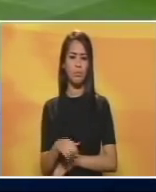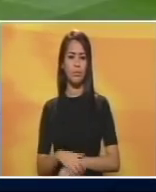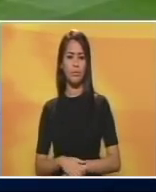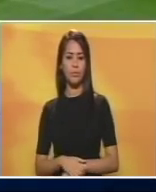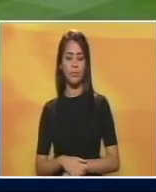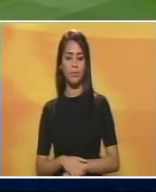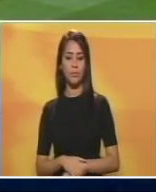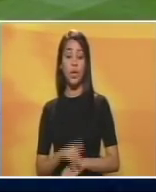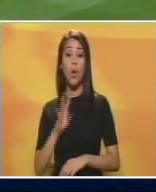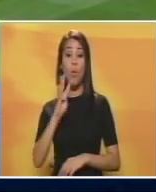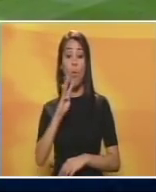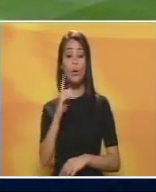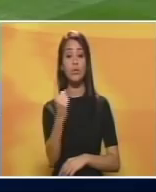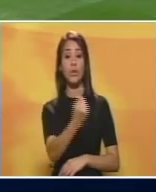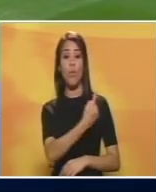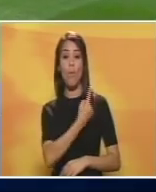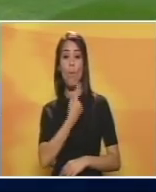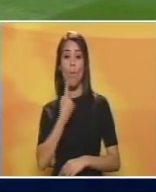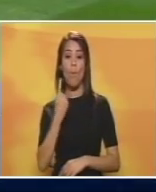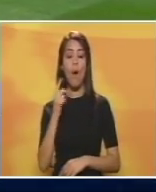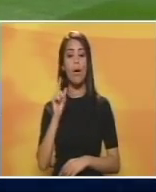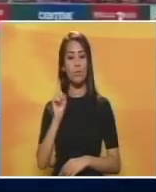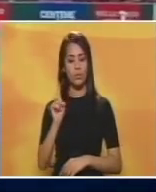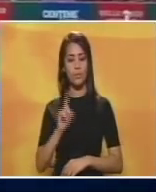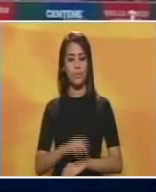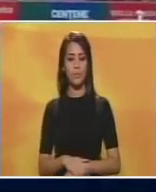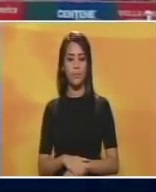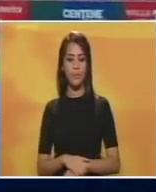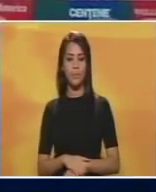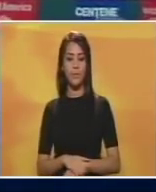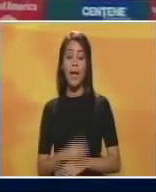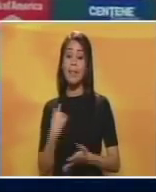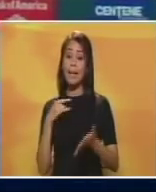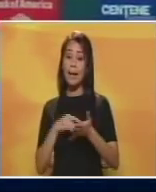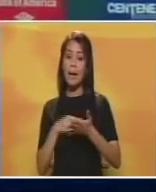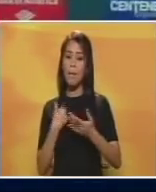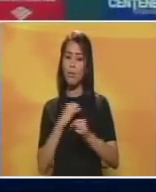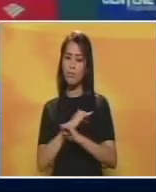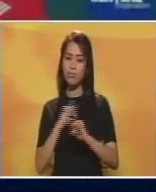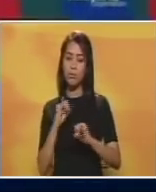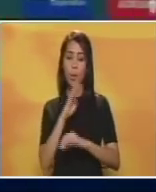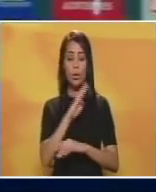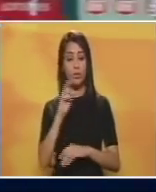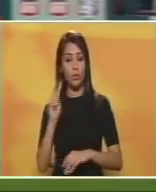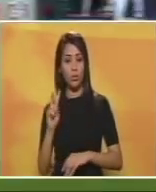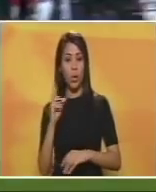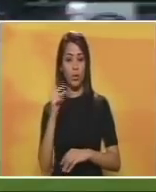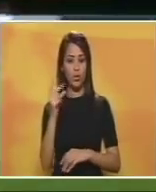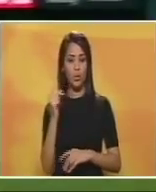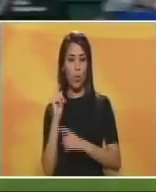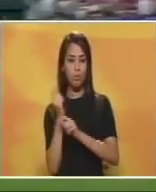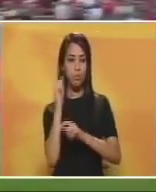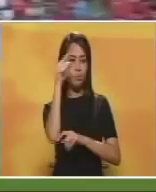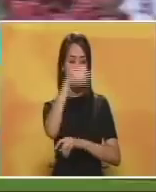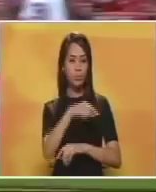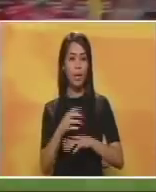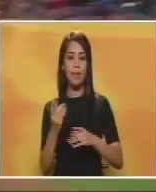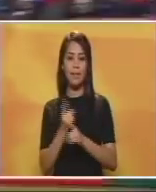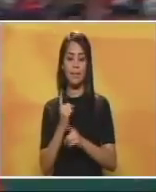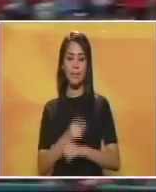Luis 4-1. El nativo del estado Carabobo culminó el compromiso de 4-2 con su segundo jonrón de la campaña.